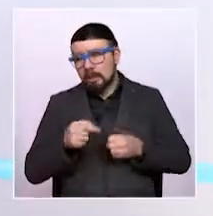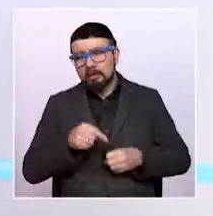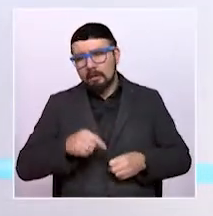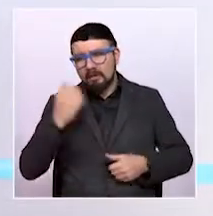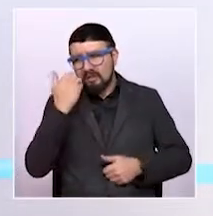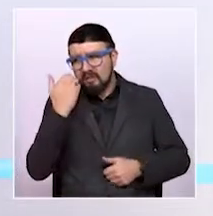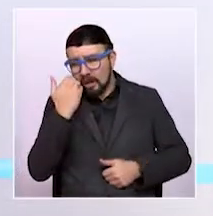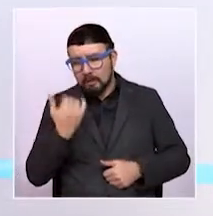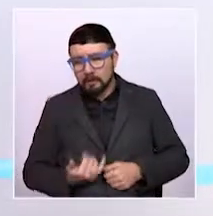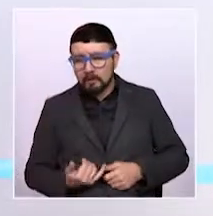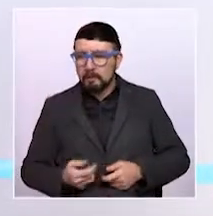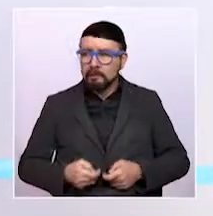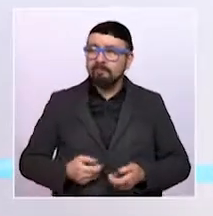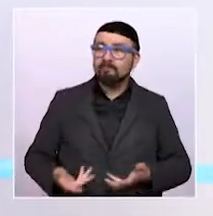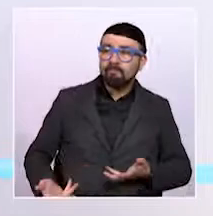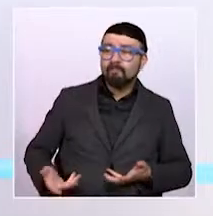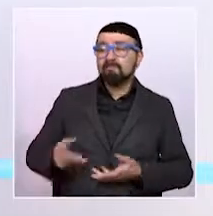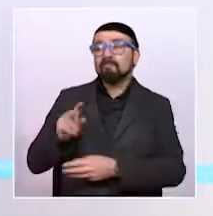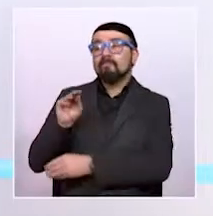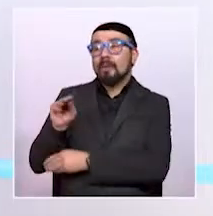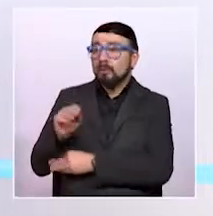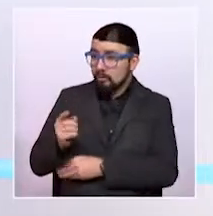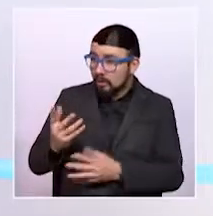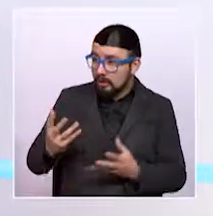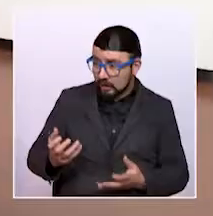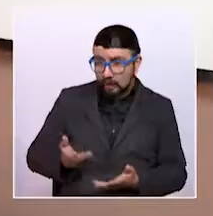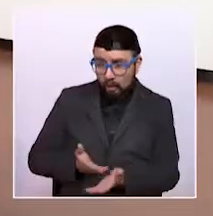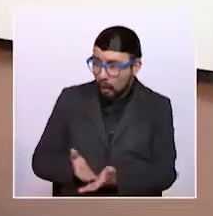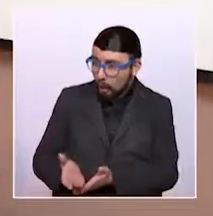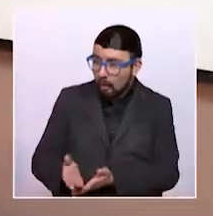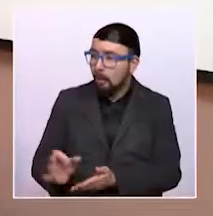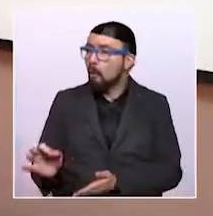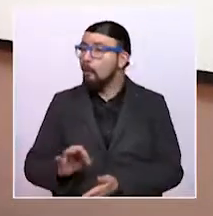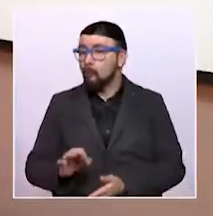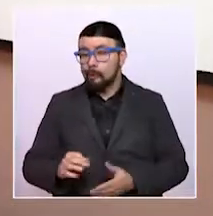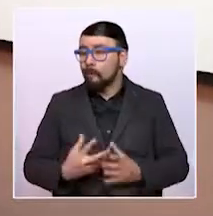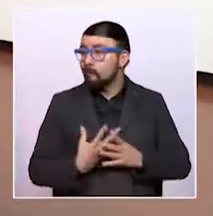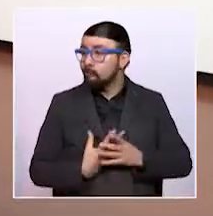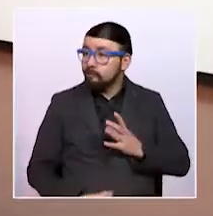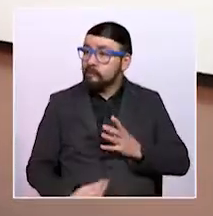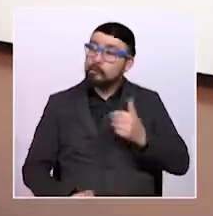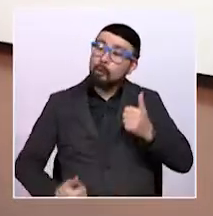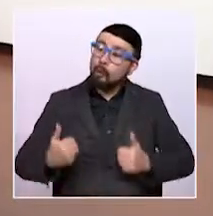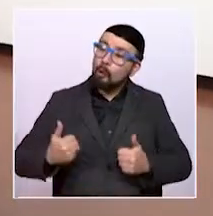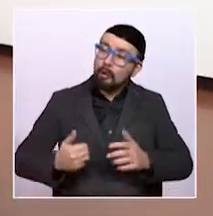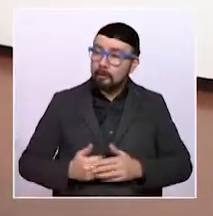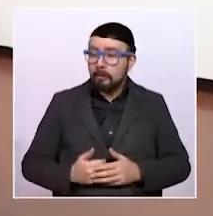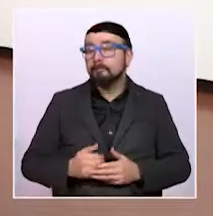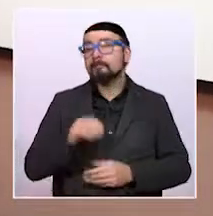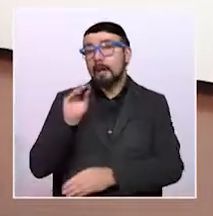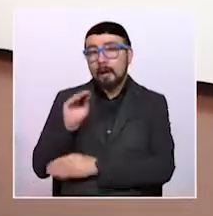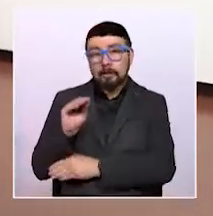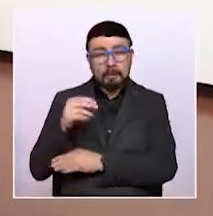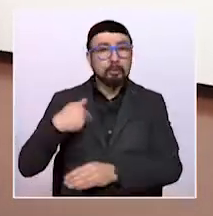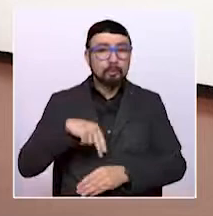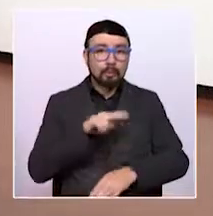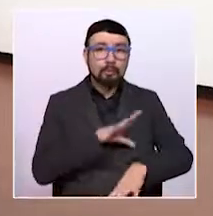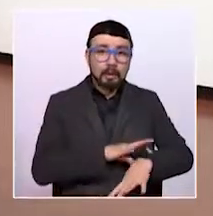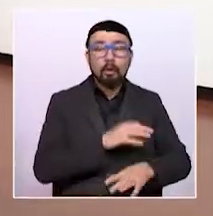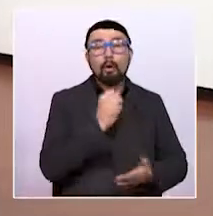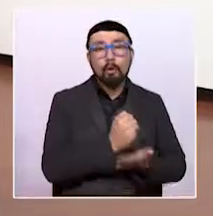el si desea o no terminar su embarazo además más adelante nos vamos a dar cuenta